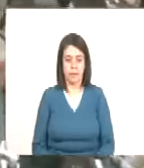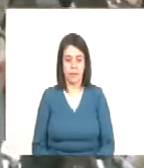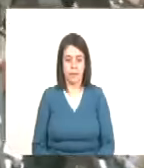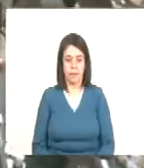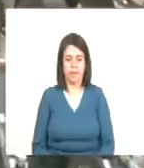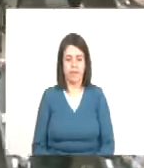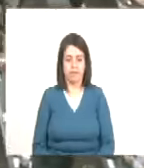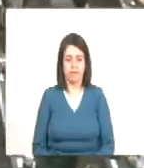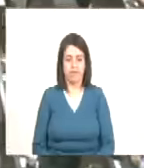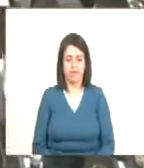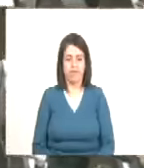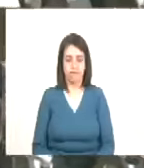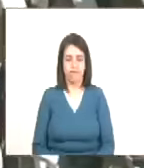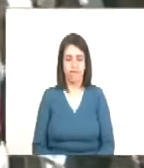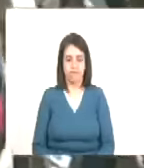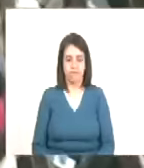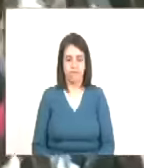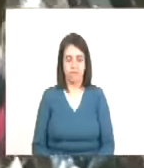Sí.